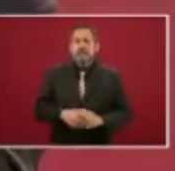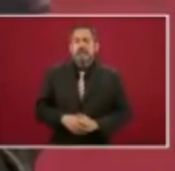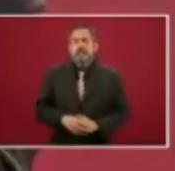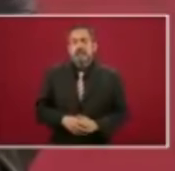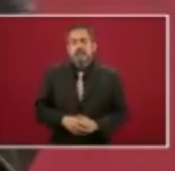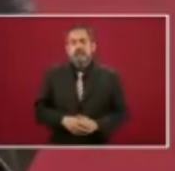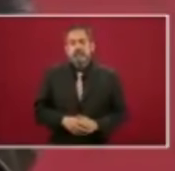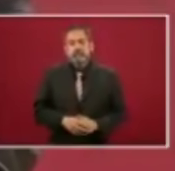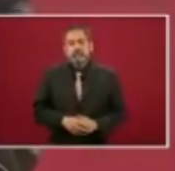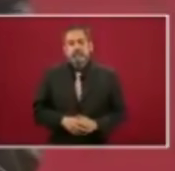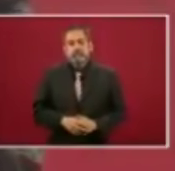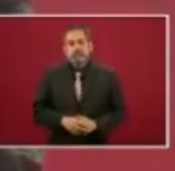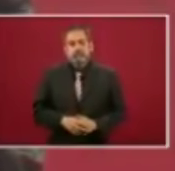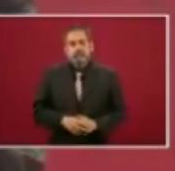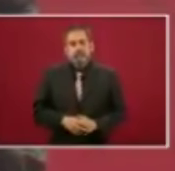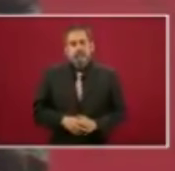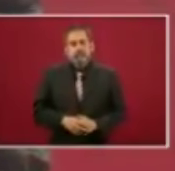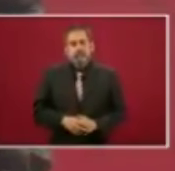Que